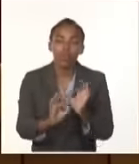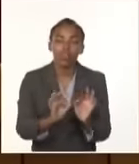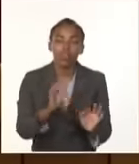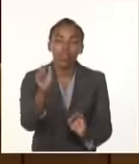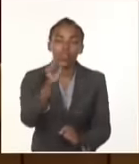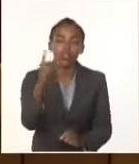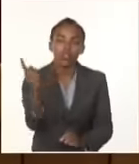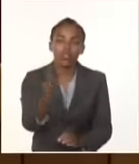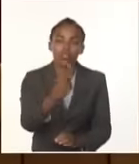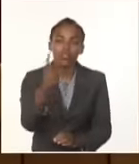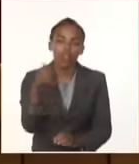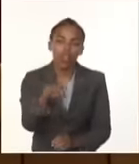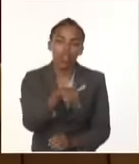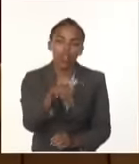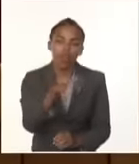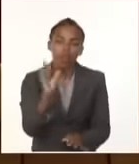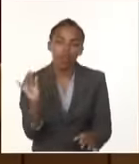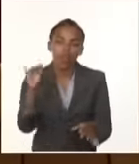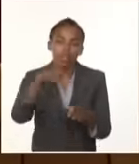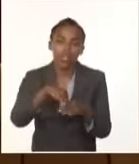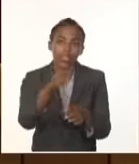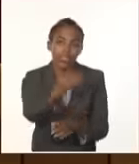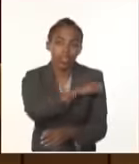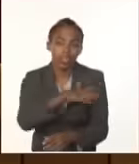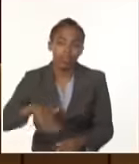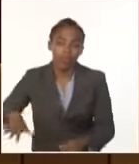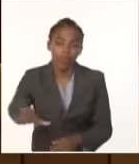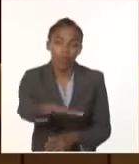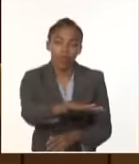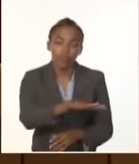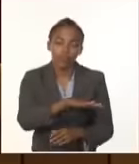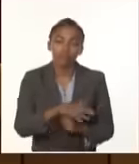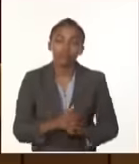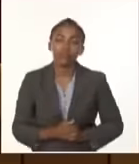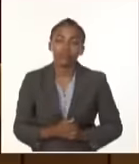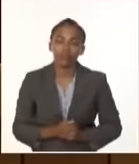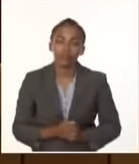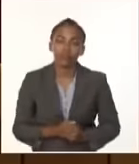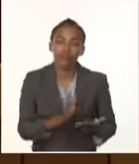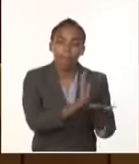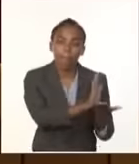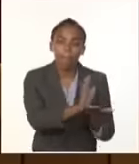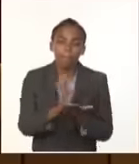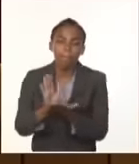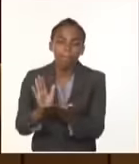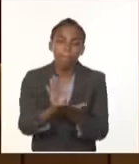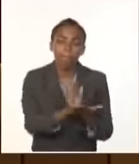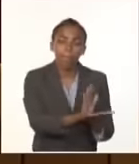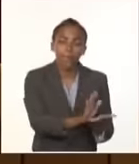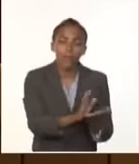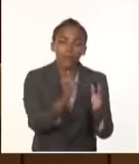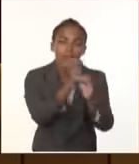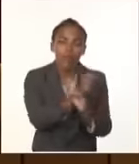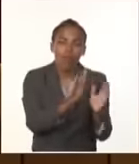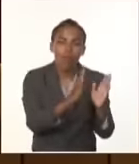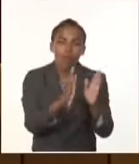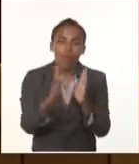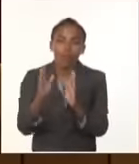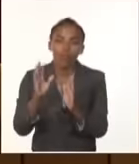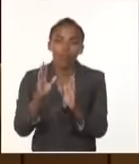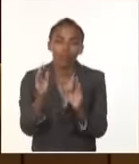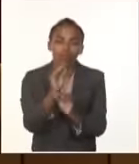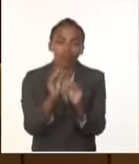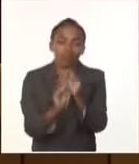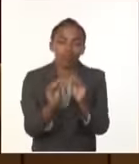personas. La ley del sistema de títulos honoríficos y condecoraciones ordena y perfecciona esta materia en